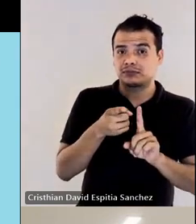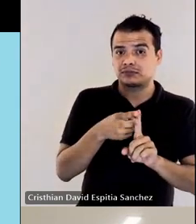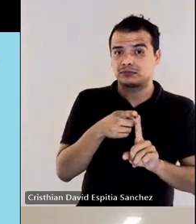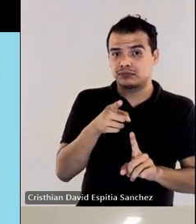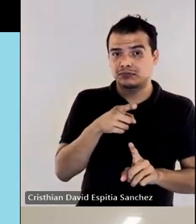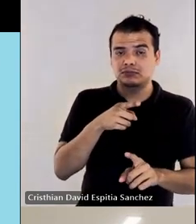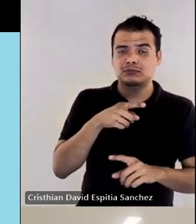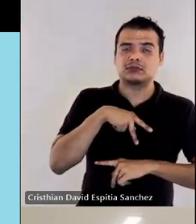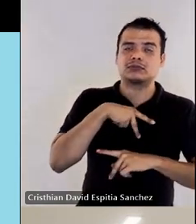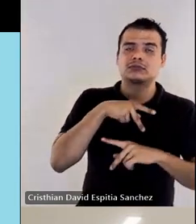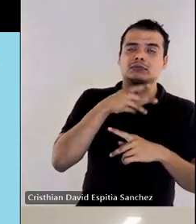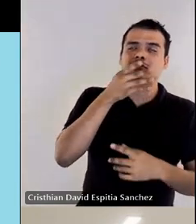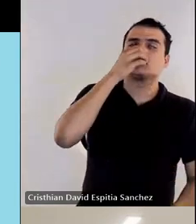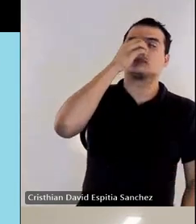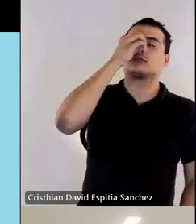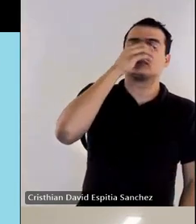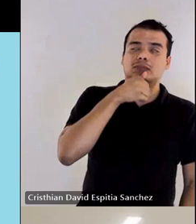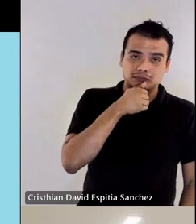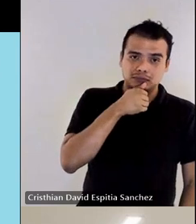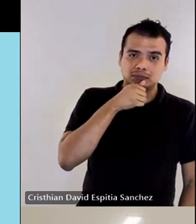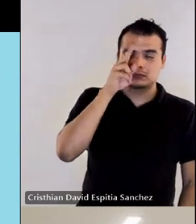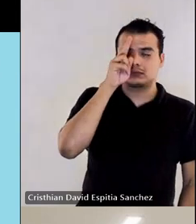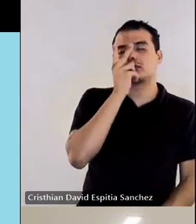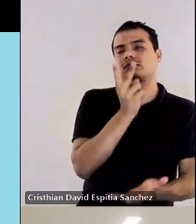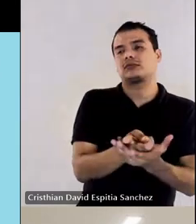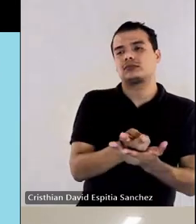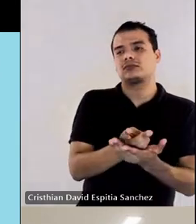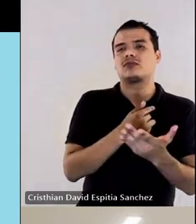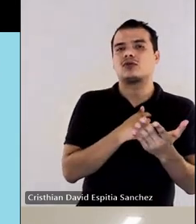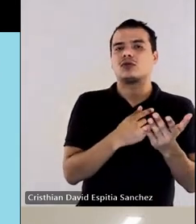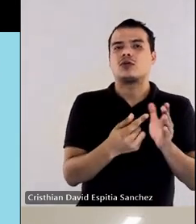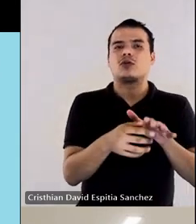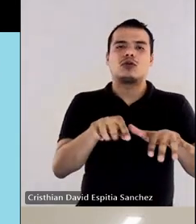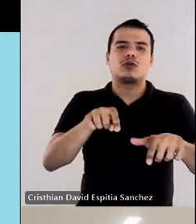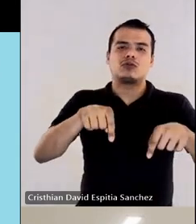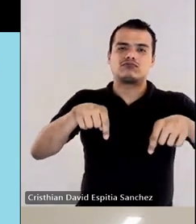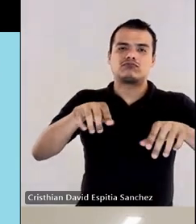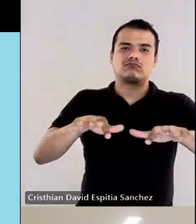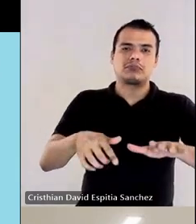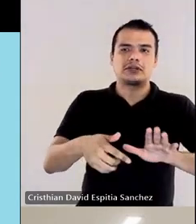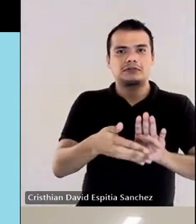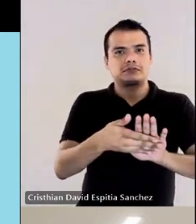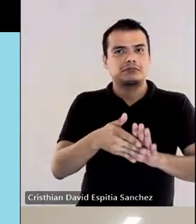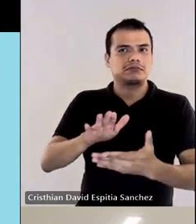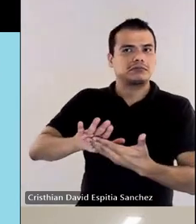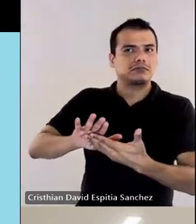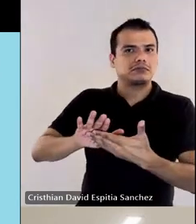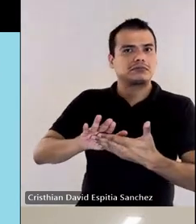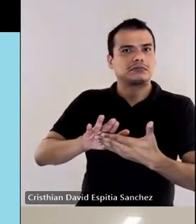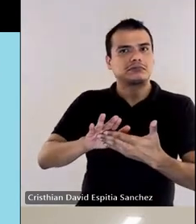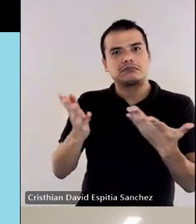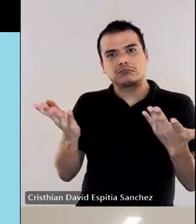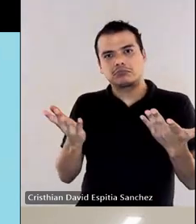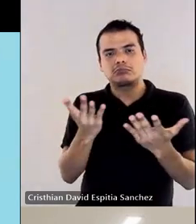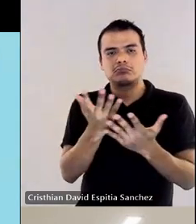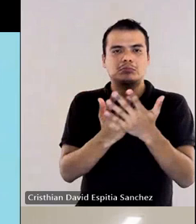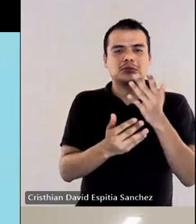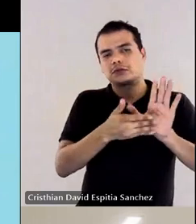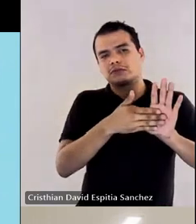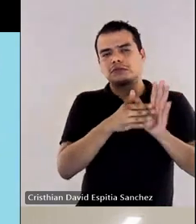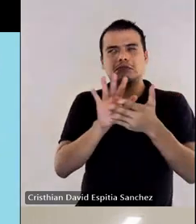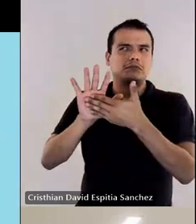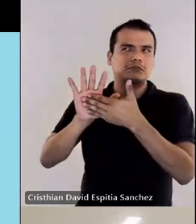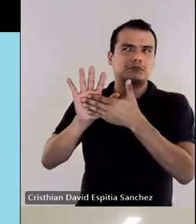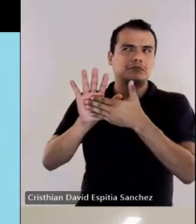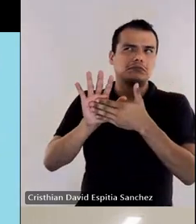no responde, se le pueden tocar también los pies o las manitas, se pide ayuda al ver que no hay respuesta. Nuevamente las posiciones,